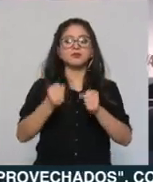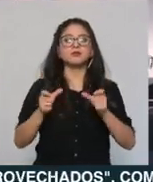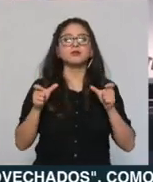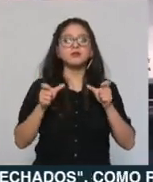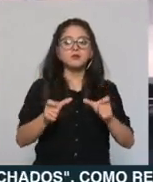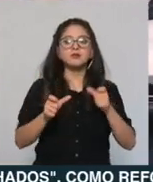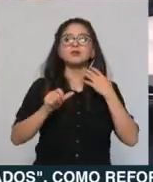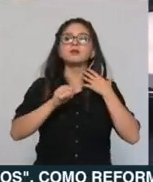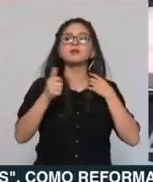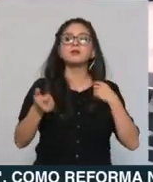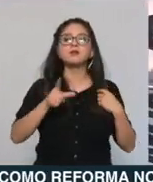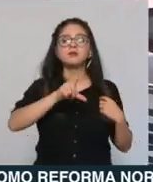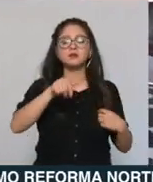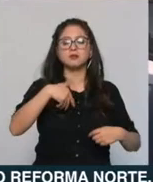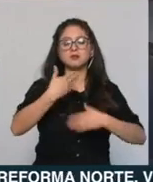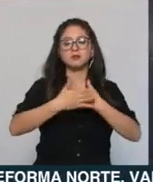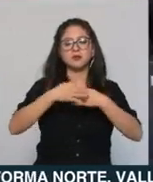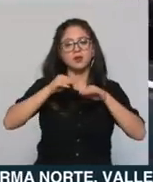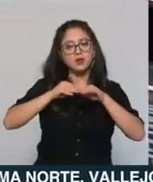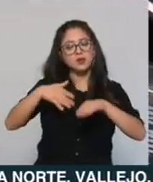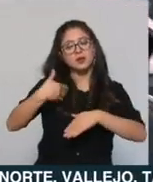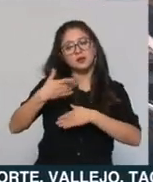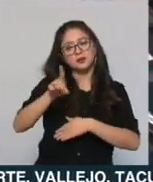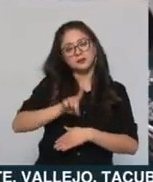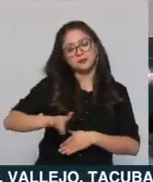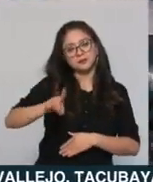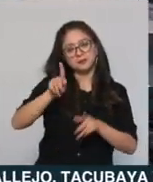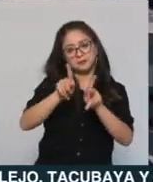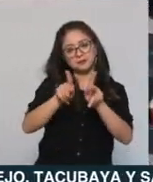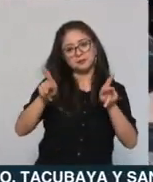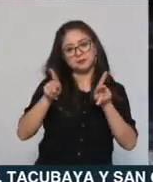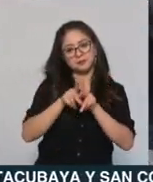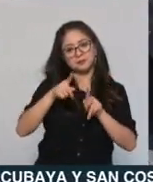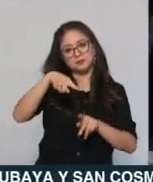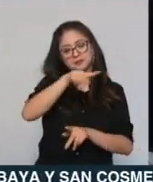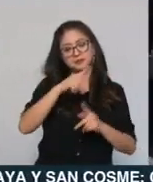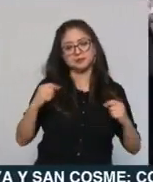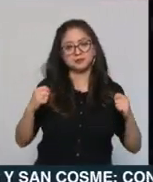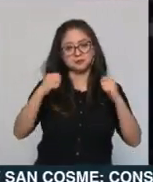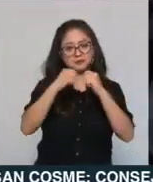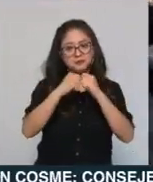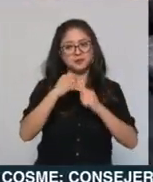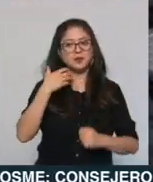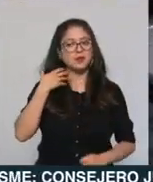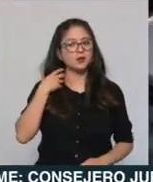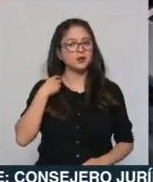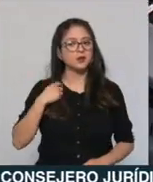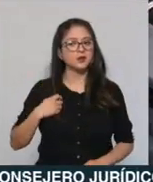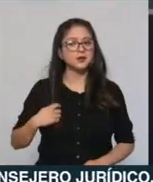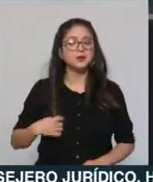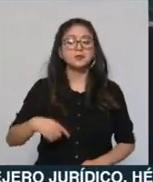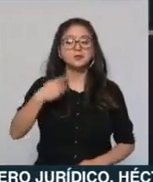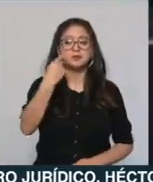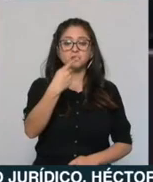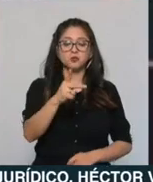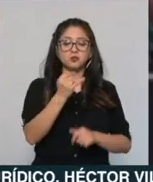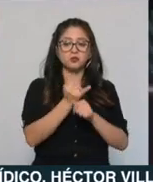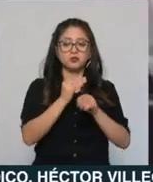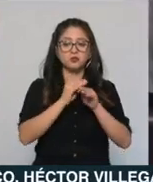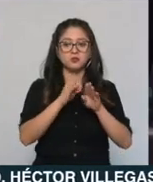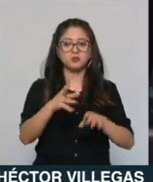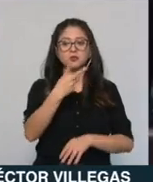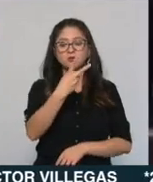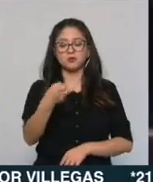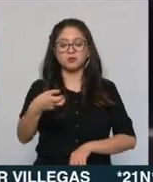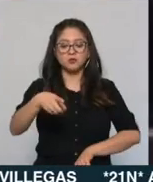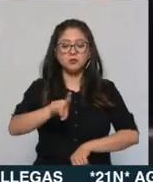rubros serán dados a conocer el próximo domingo en la Plaza de las Tres Culturas de Tlatelolco, como parte del informe de 200 días